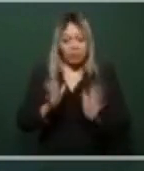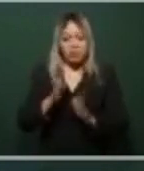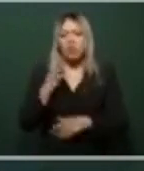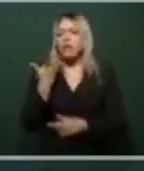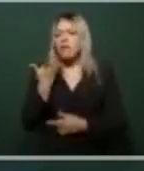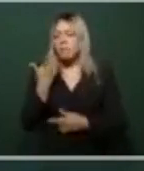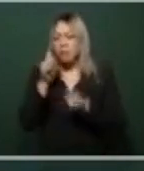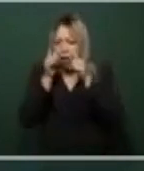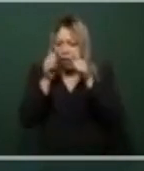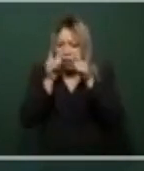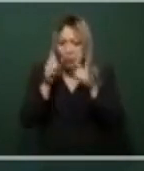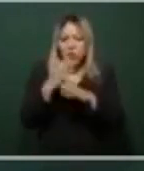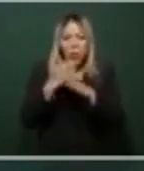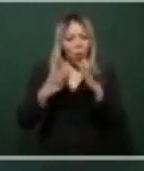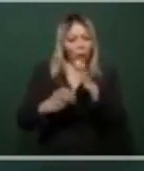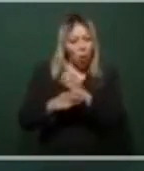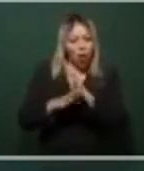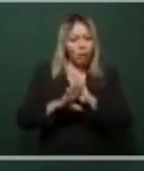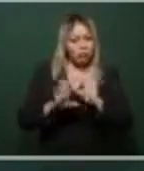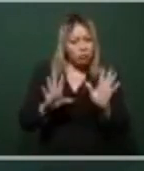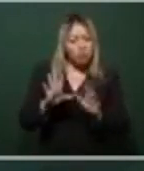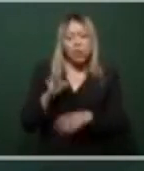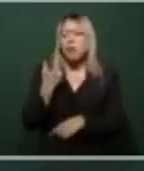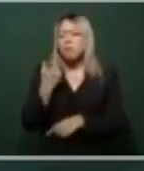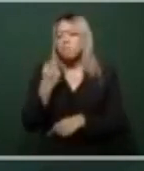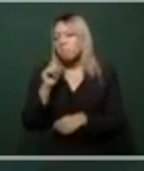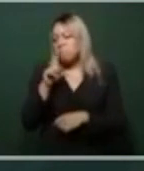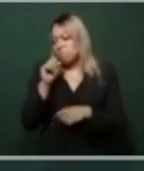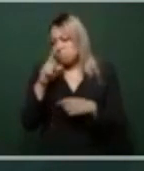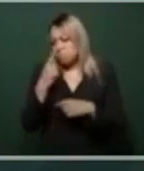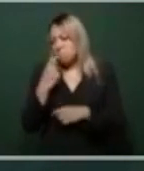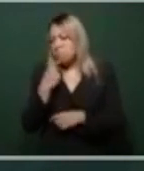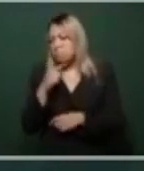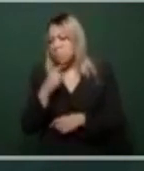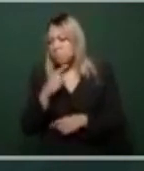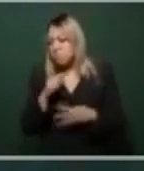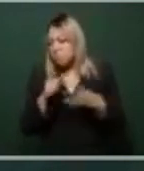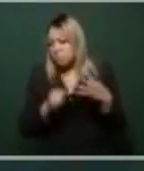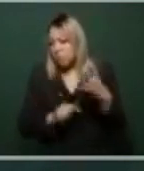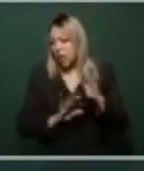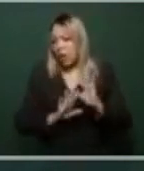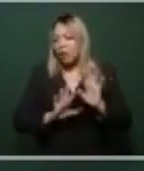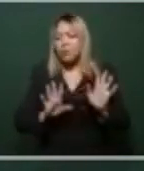asunto, las indicaciones que le he dado